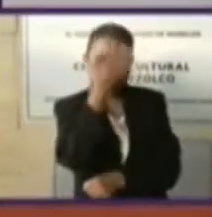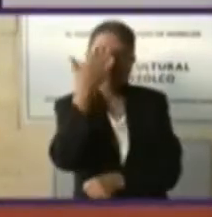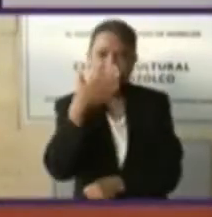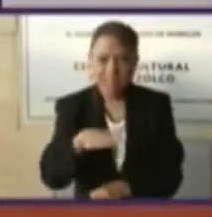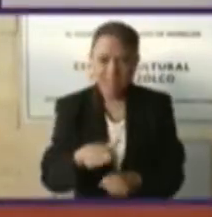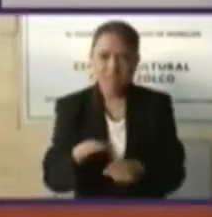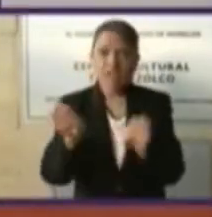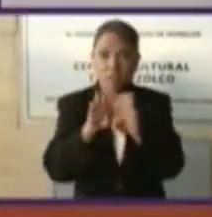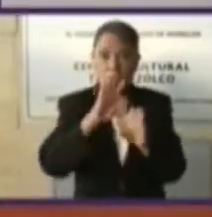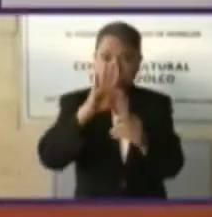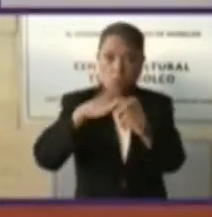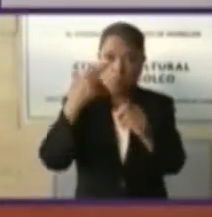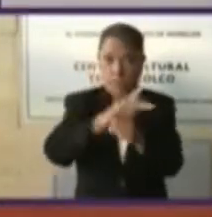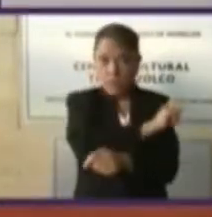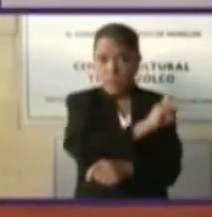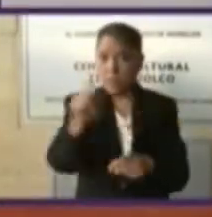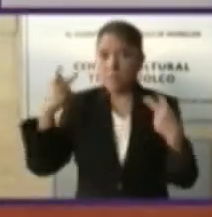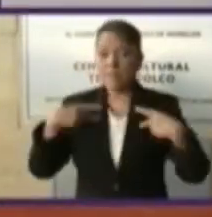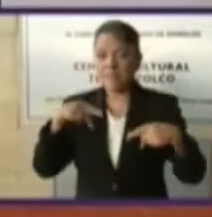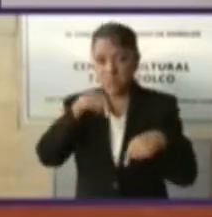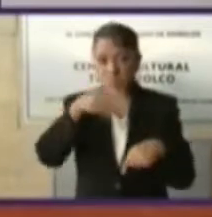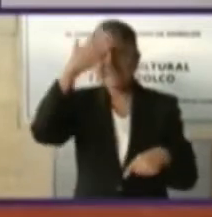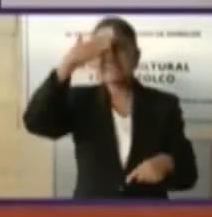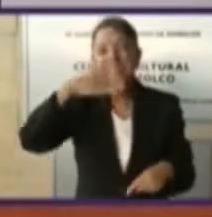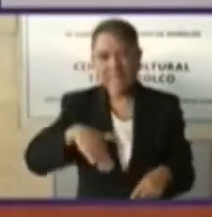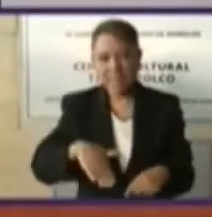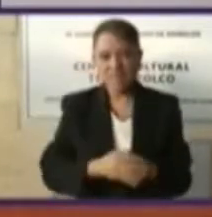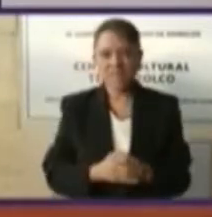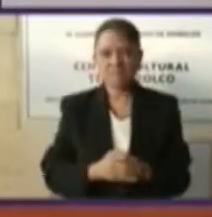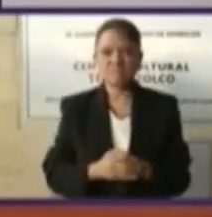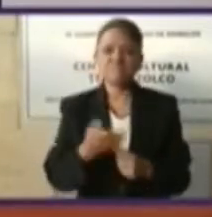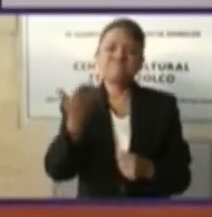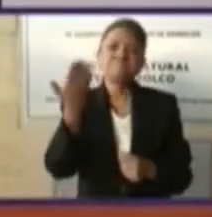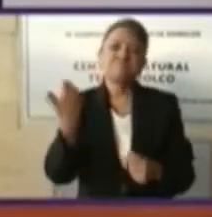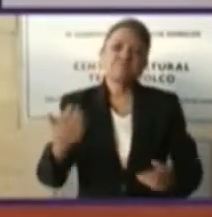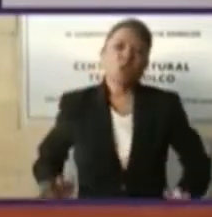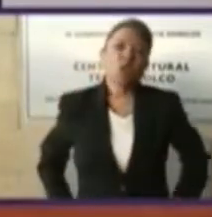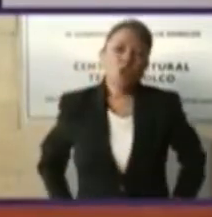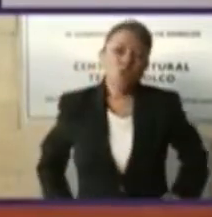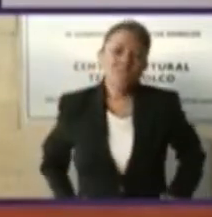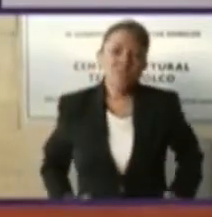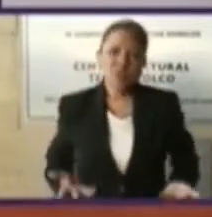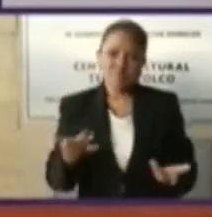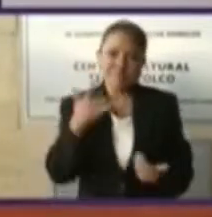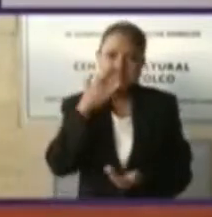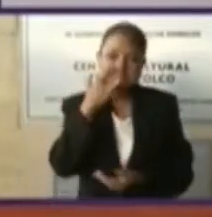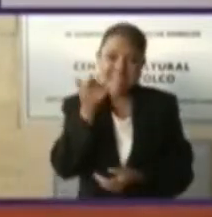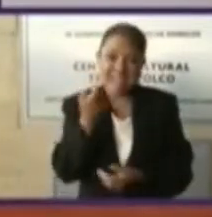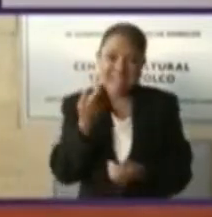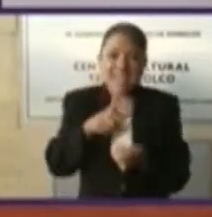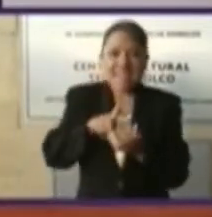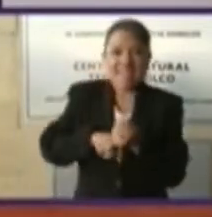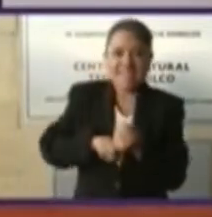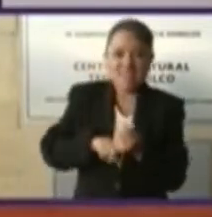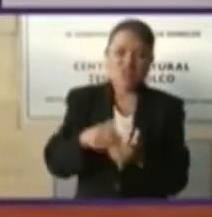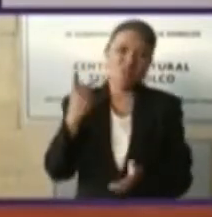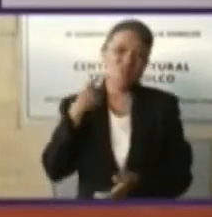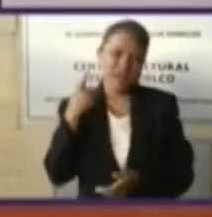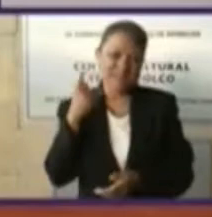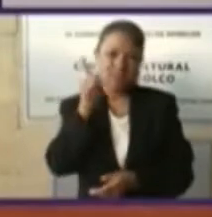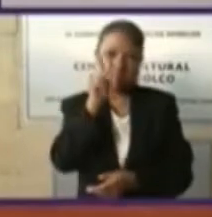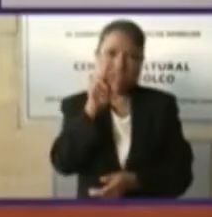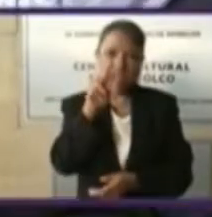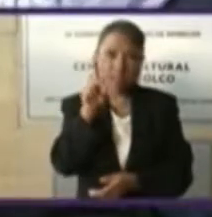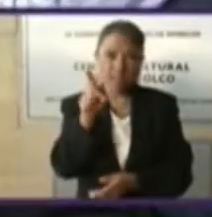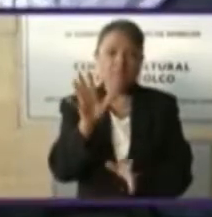como la gran mayoría de los que están aquí están enterados, en una condición poco común al interior de nuestro partido,